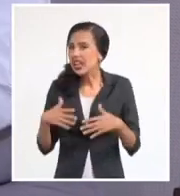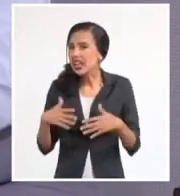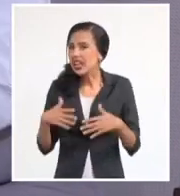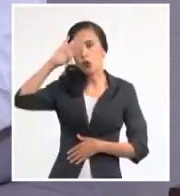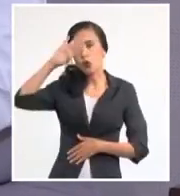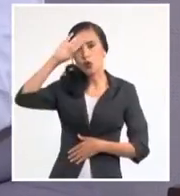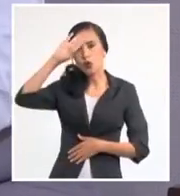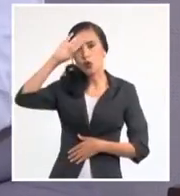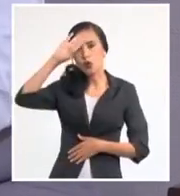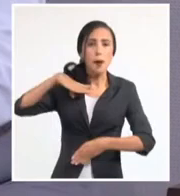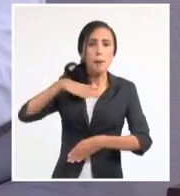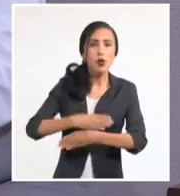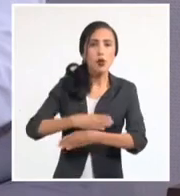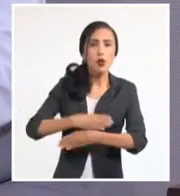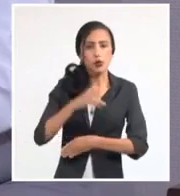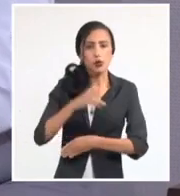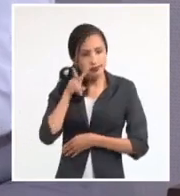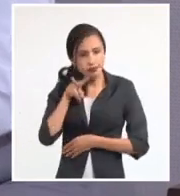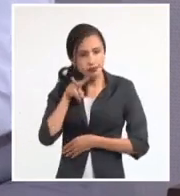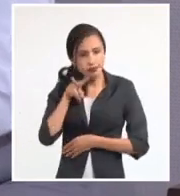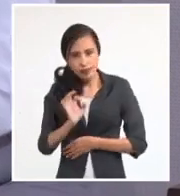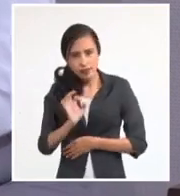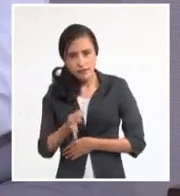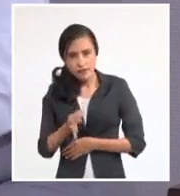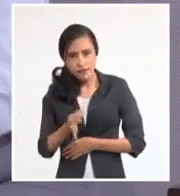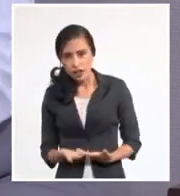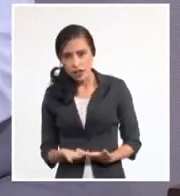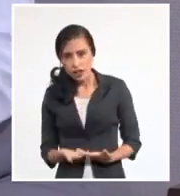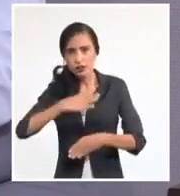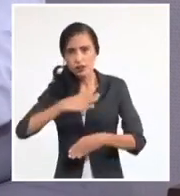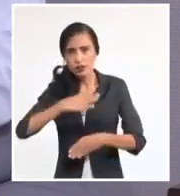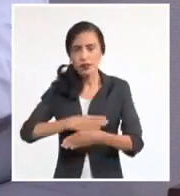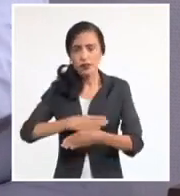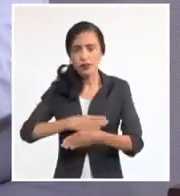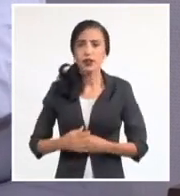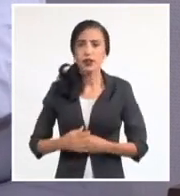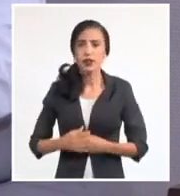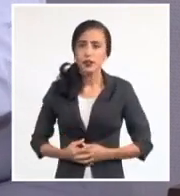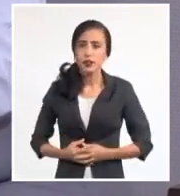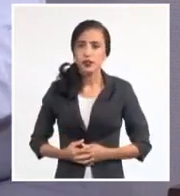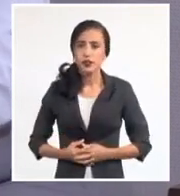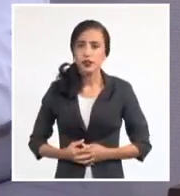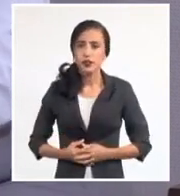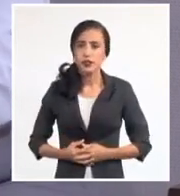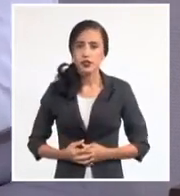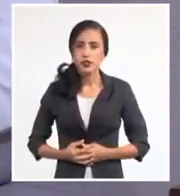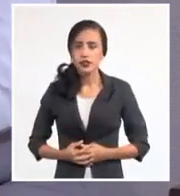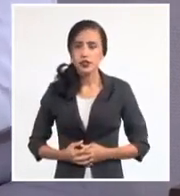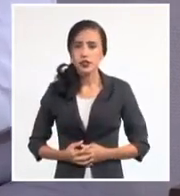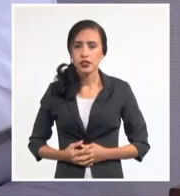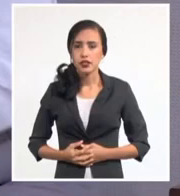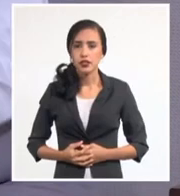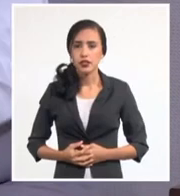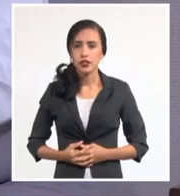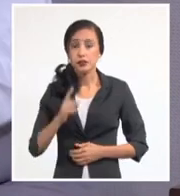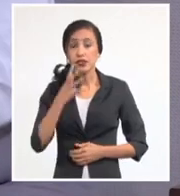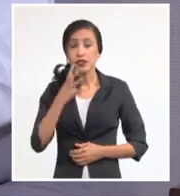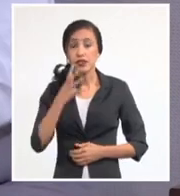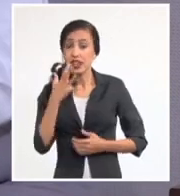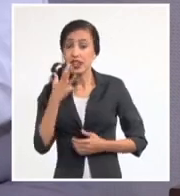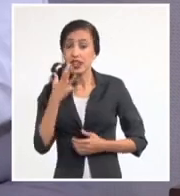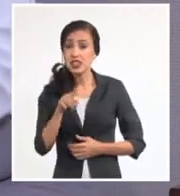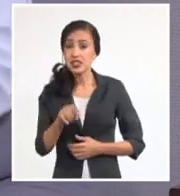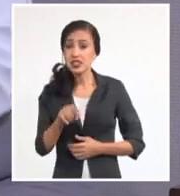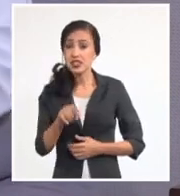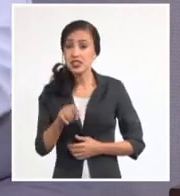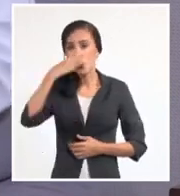bloqueo, uno se da cuenta de que realmente es esa mano de hierro sobre el cuello del país, que a pesar, fíjate si hay inteligencia y hay potencial, que